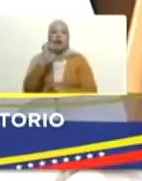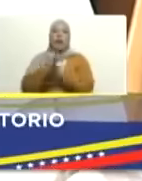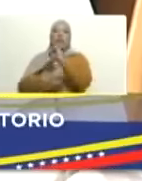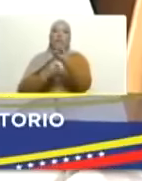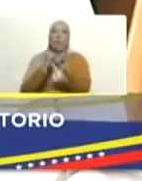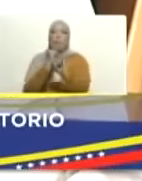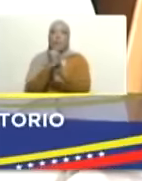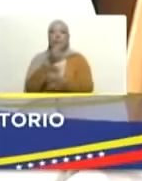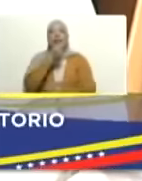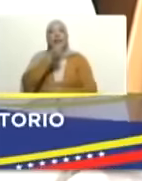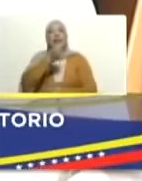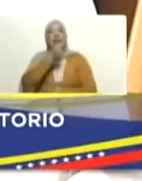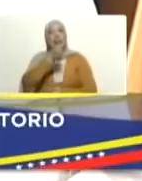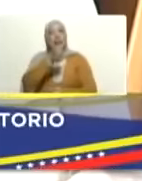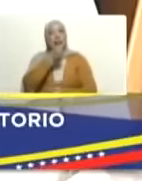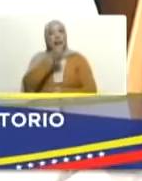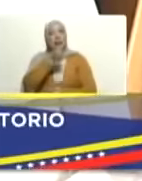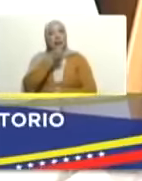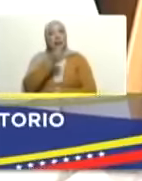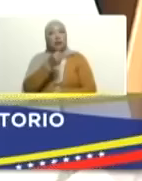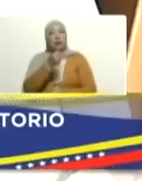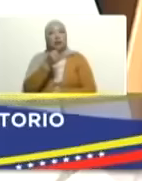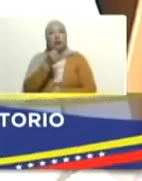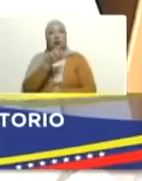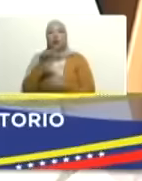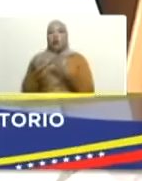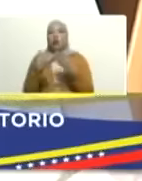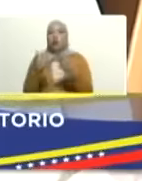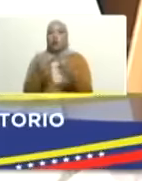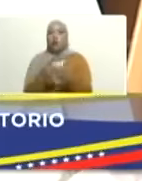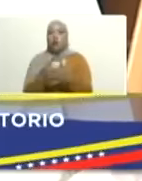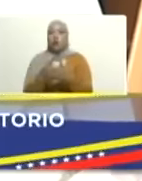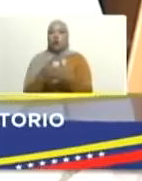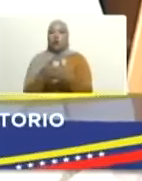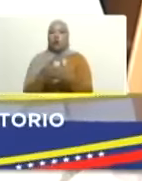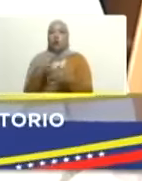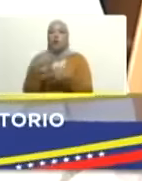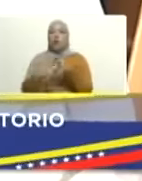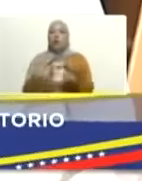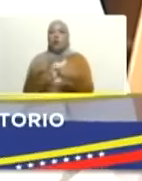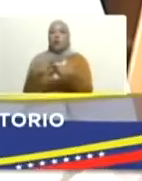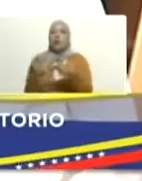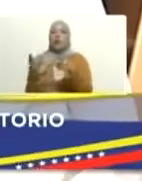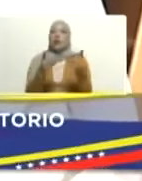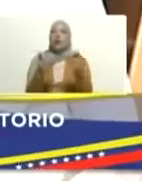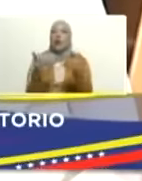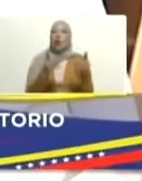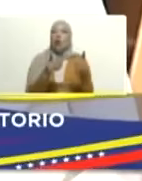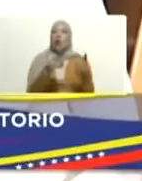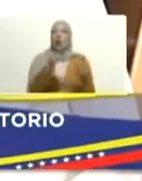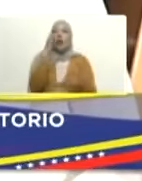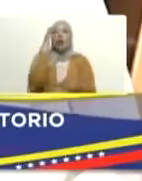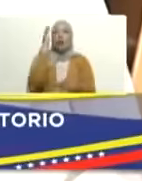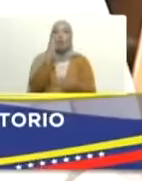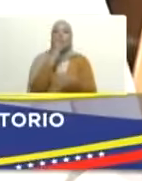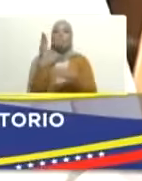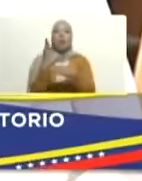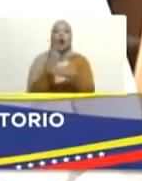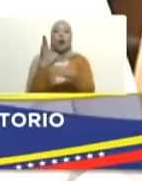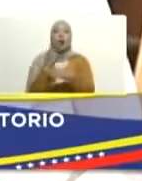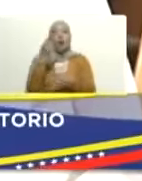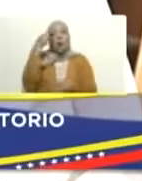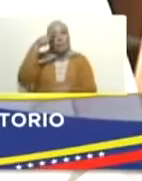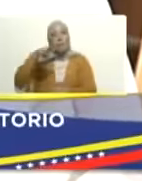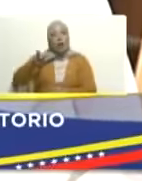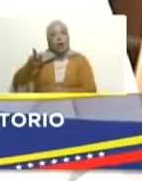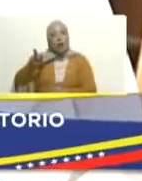internacional que ha cubierto todos los procesos de diálogo en Barbados, en